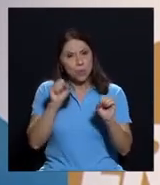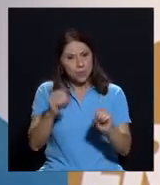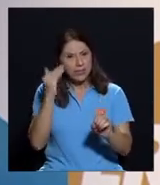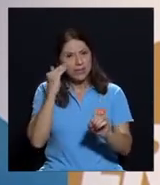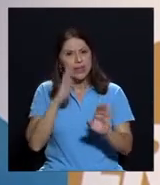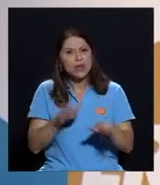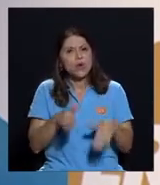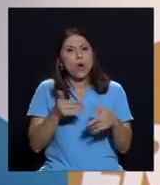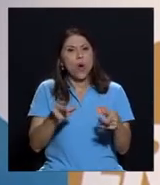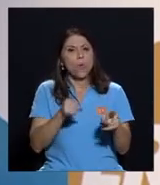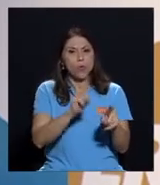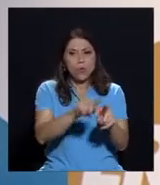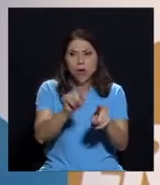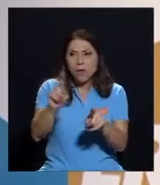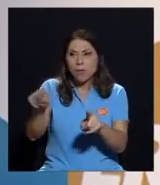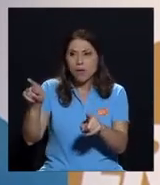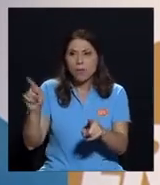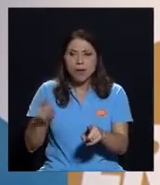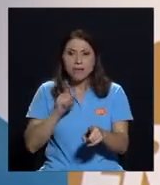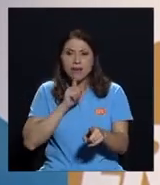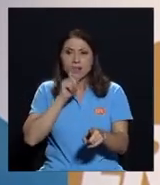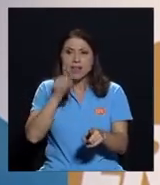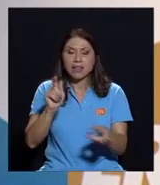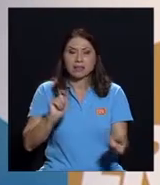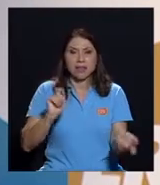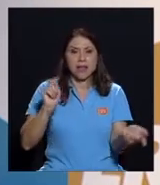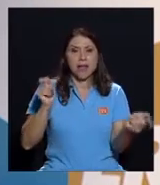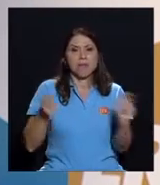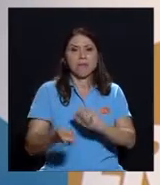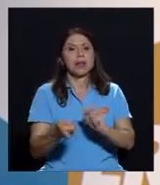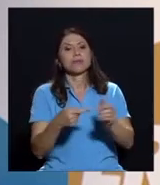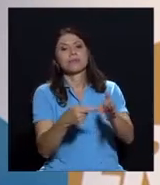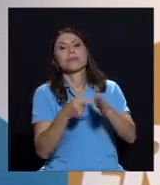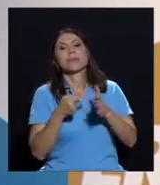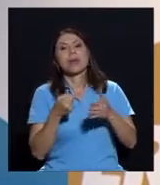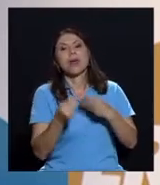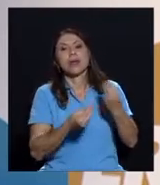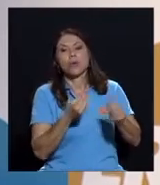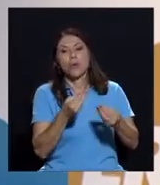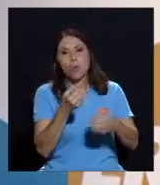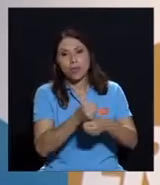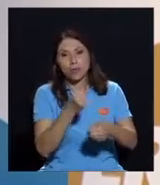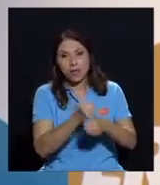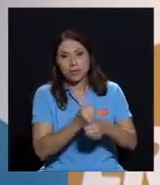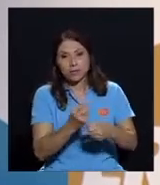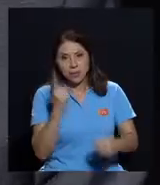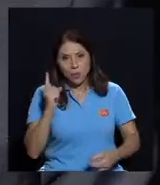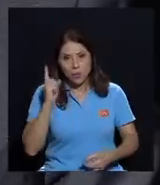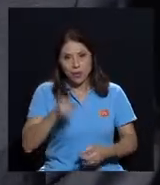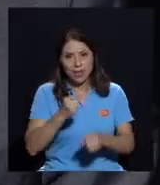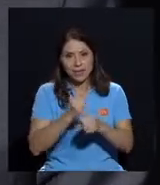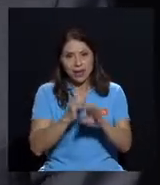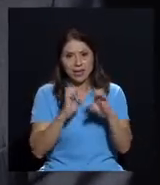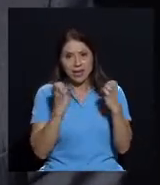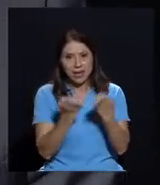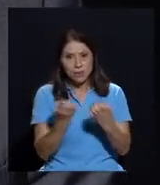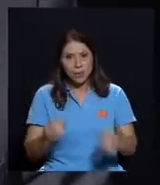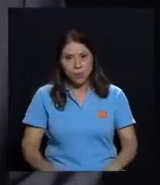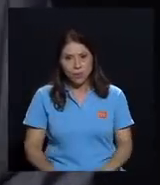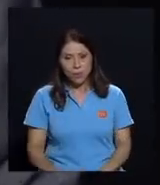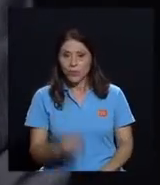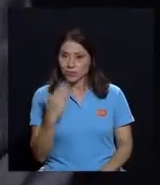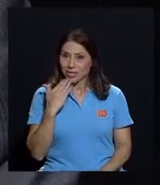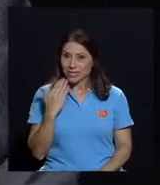les dé seguimiento y pida cuentas a las diferentes jerarquías y las obligue a trabajar en equipo muchas gracias don carlos y